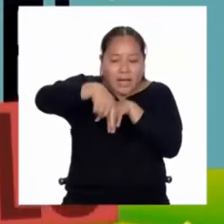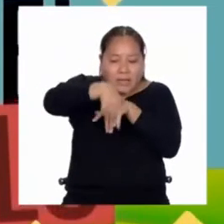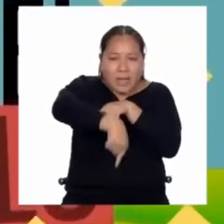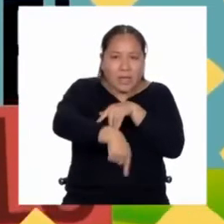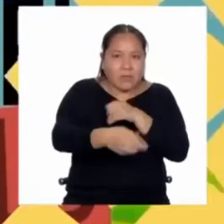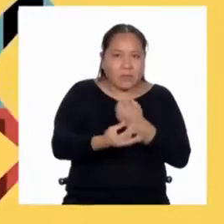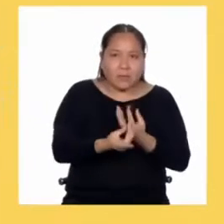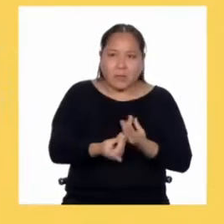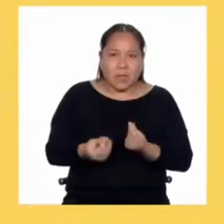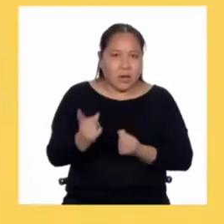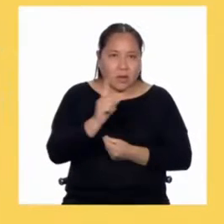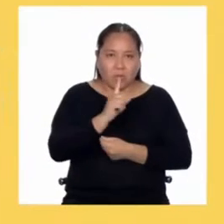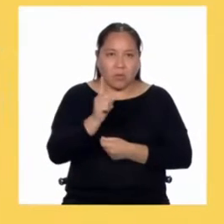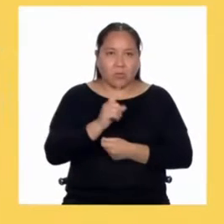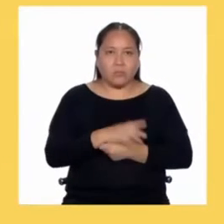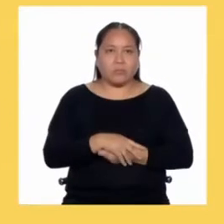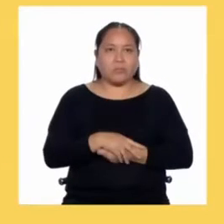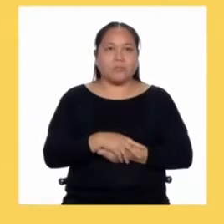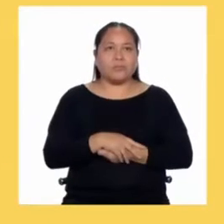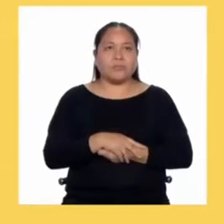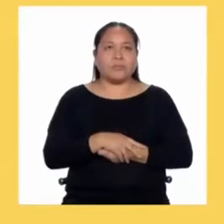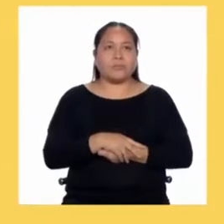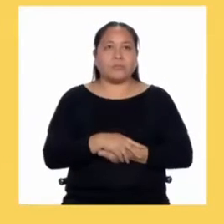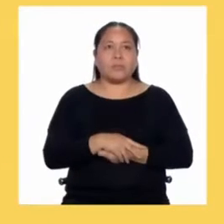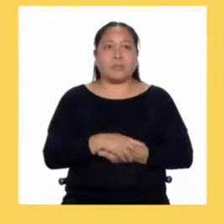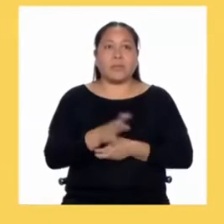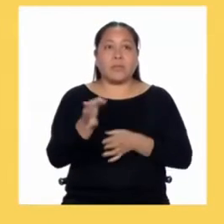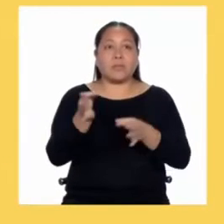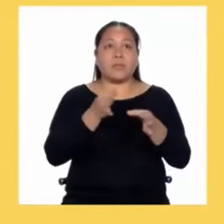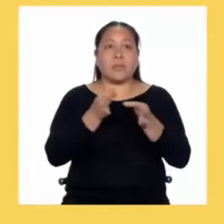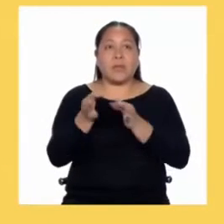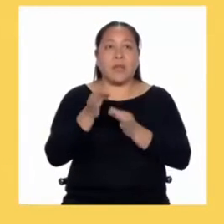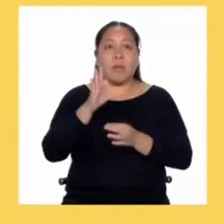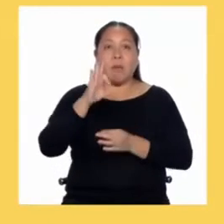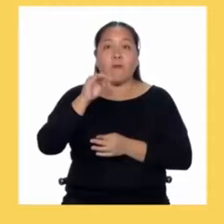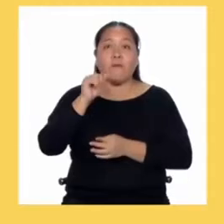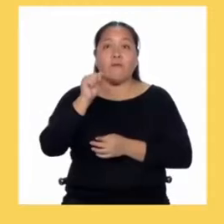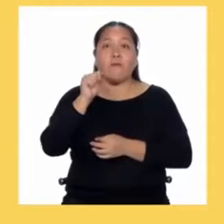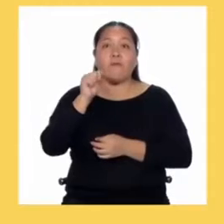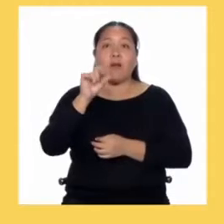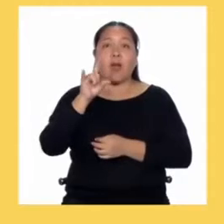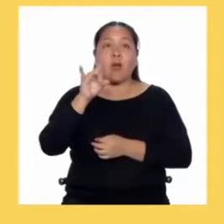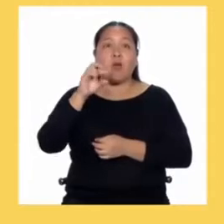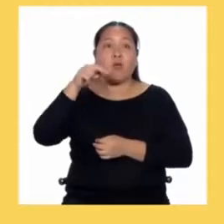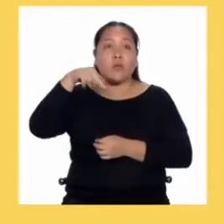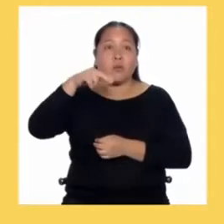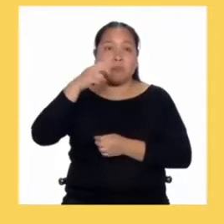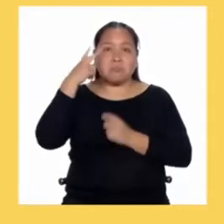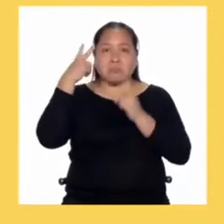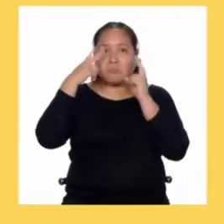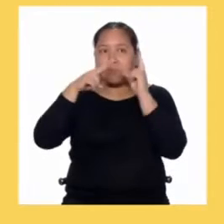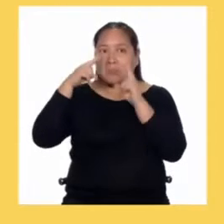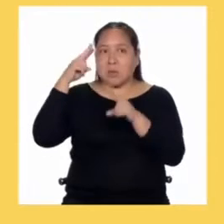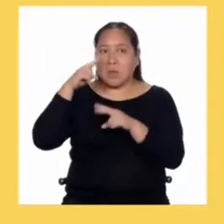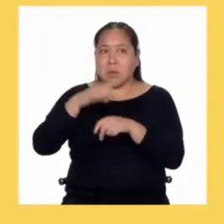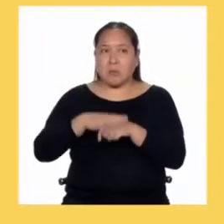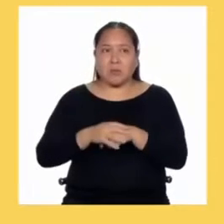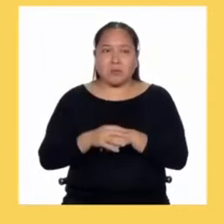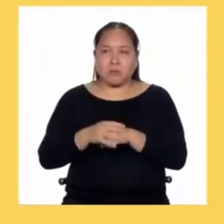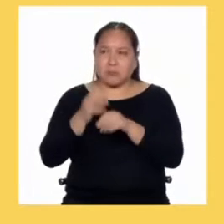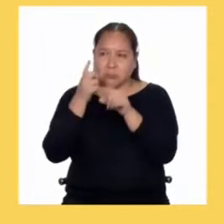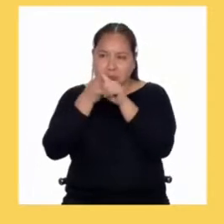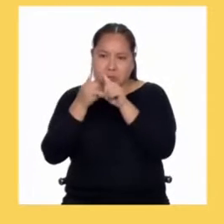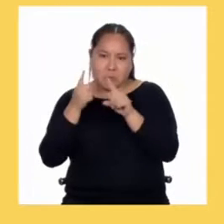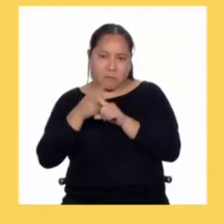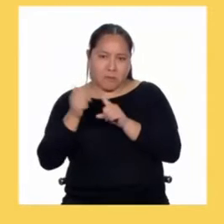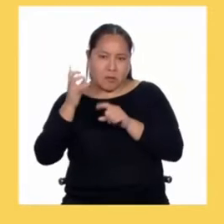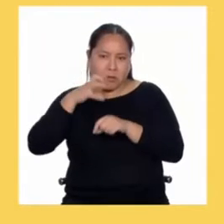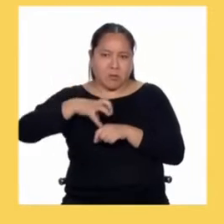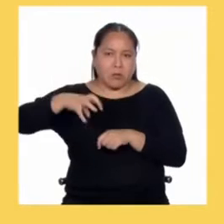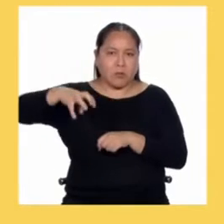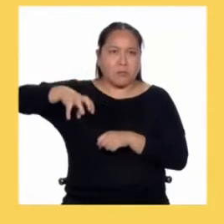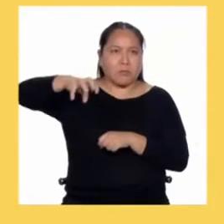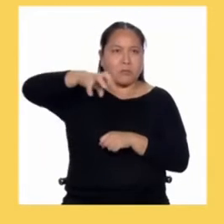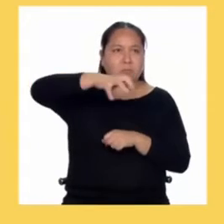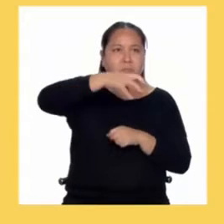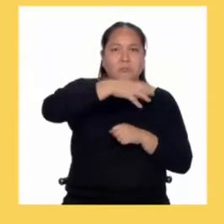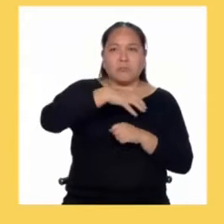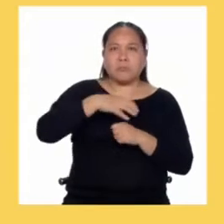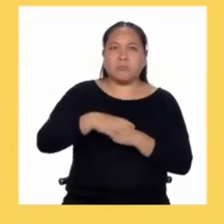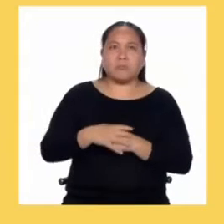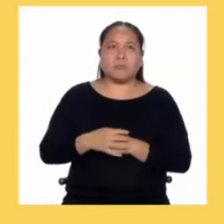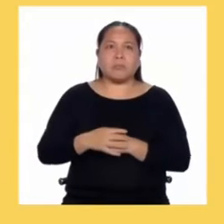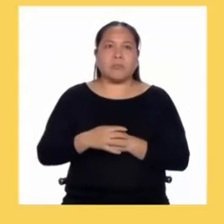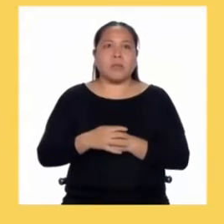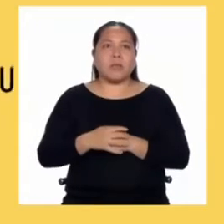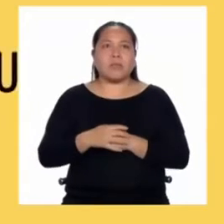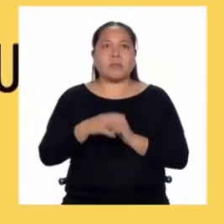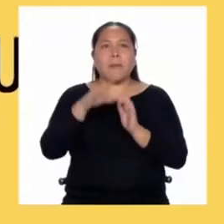suelo. Y si hablamos de la fauna en los bosques tropicales, podemos darnos cuenta que la diversidad de especies que existen allí